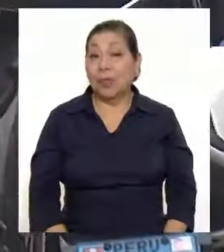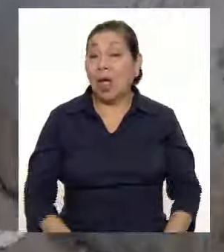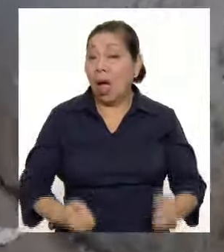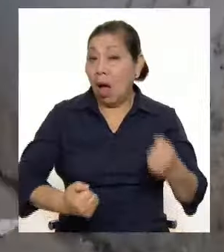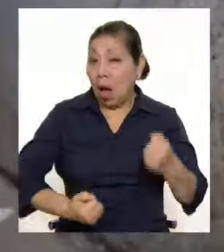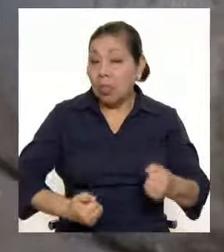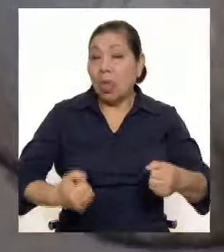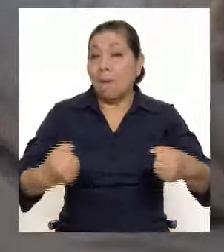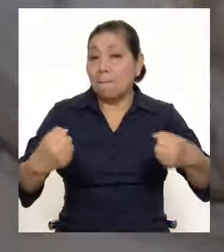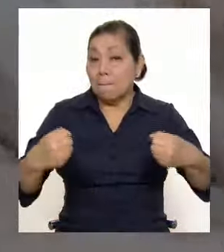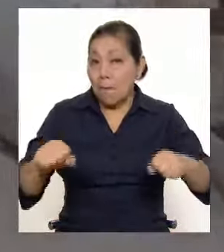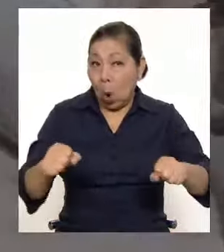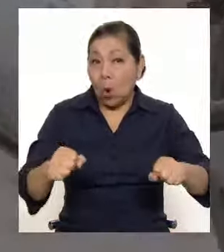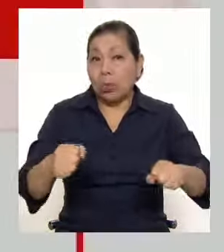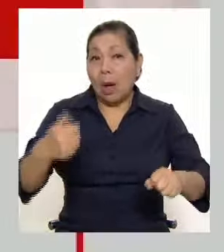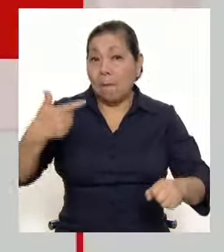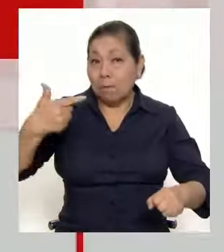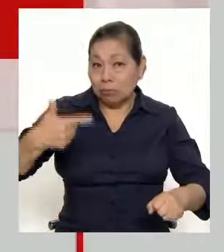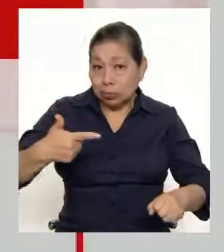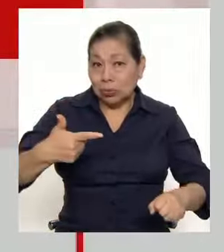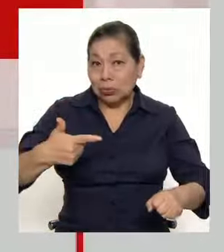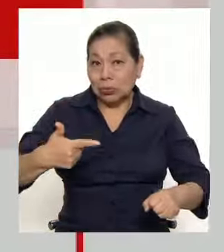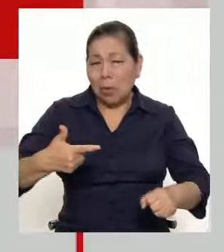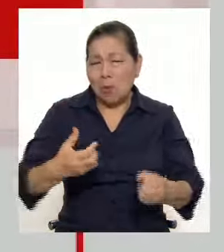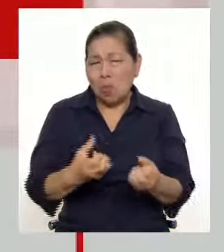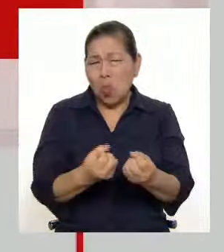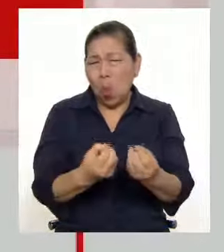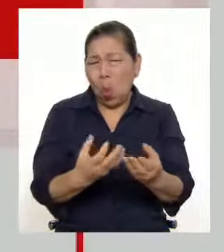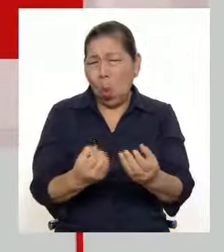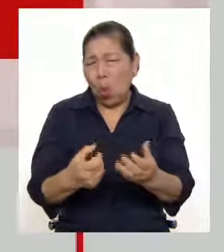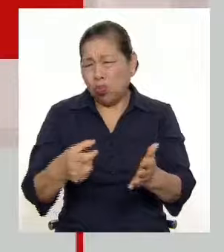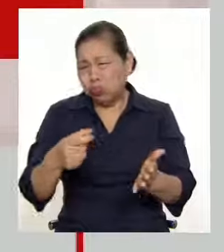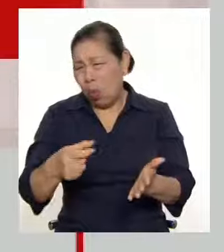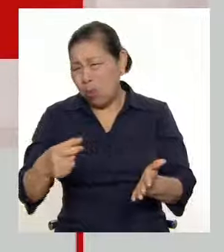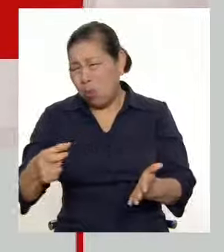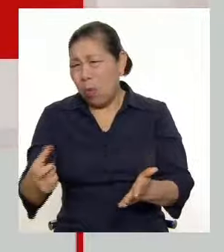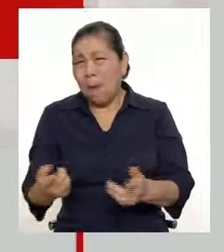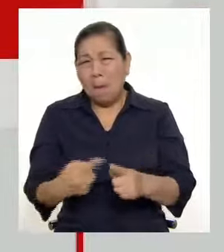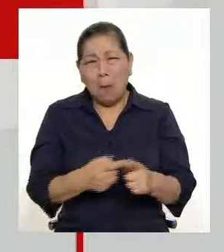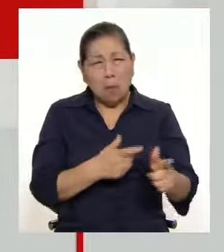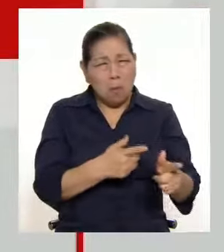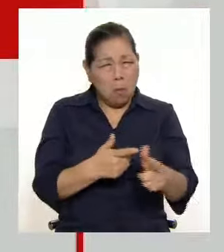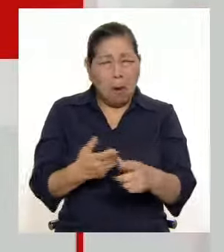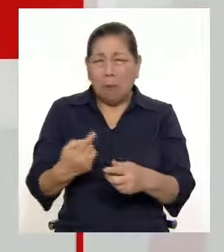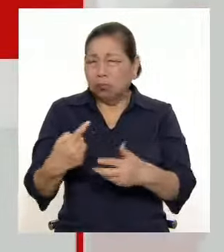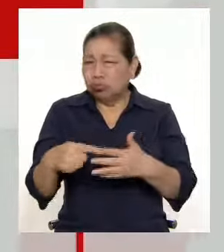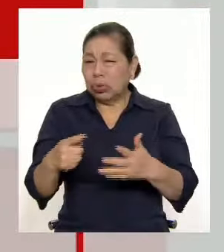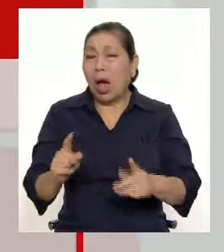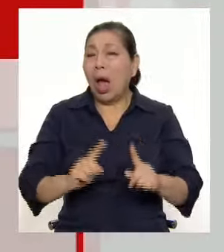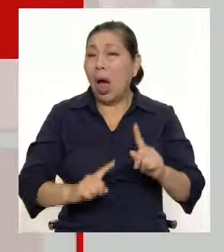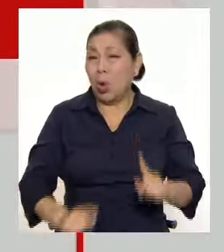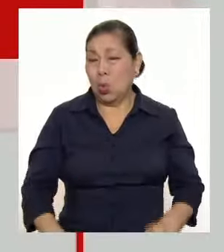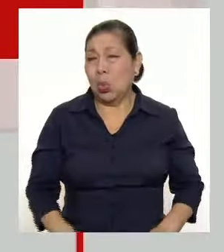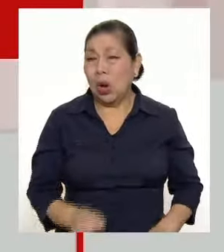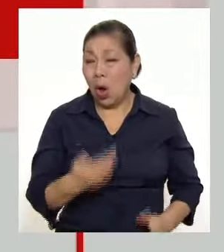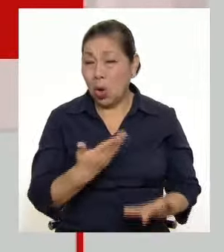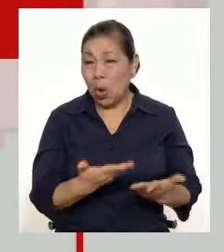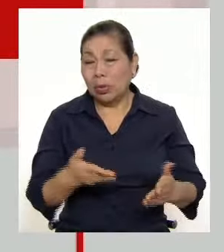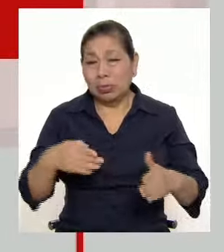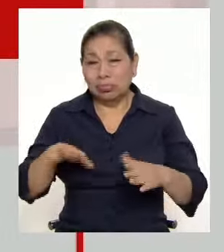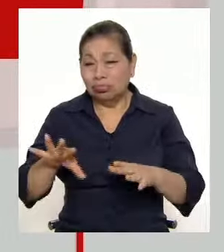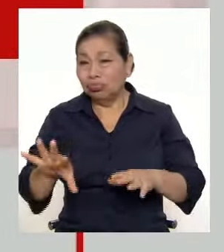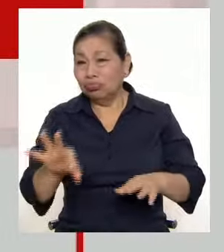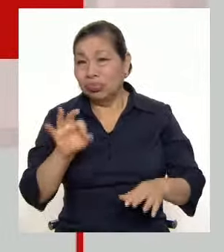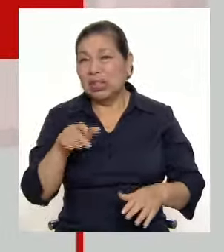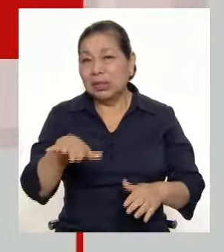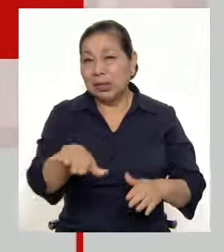Autos, motos, una pistola y una gran cantidad de municiones para armas de guerra fueron algunos de los objetos